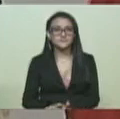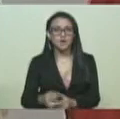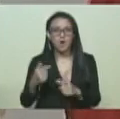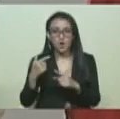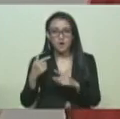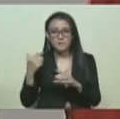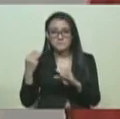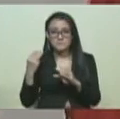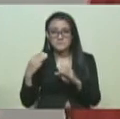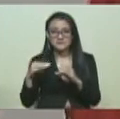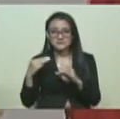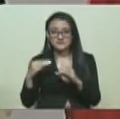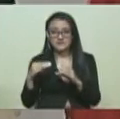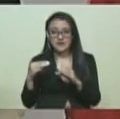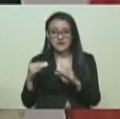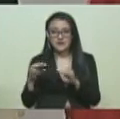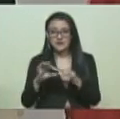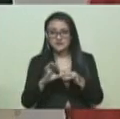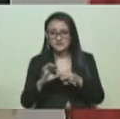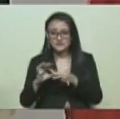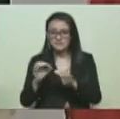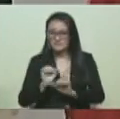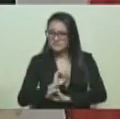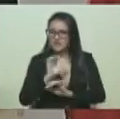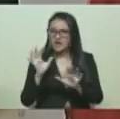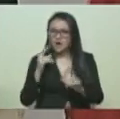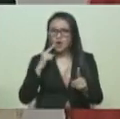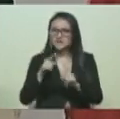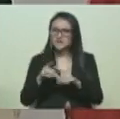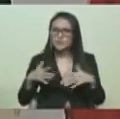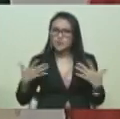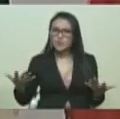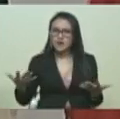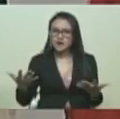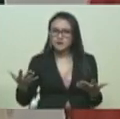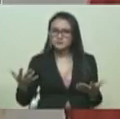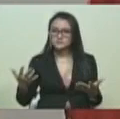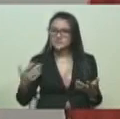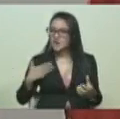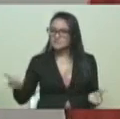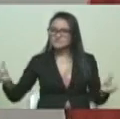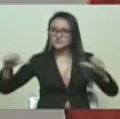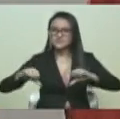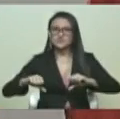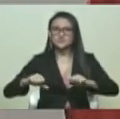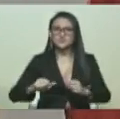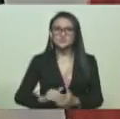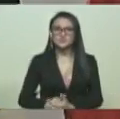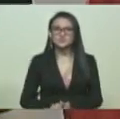mensaje más de invitación a la unión, posturas claras y firmes, objetivo, derrocamiento.